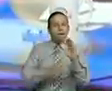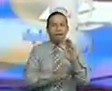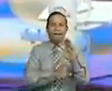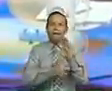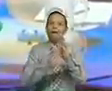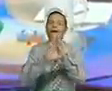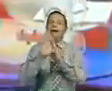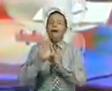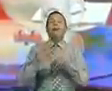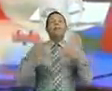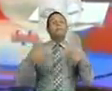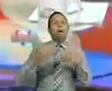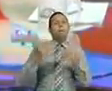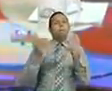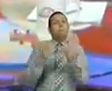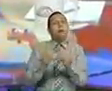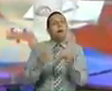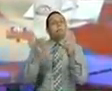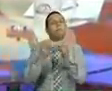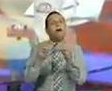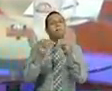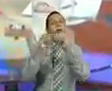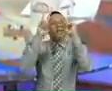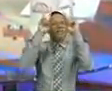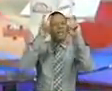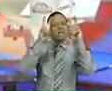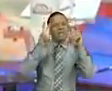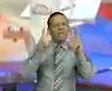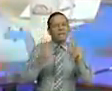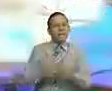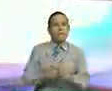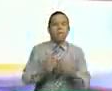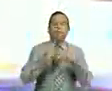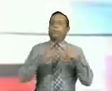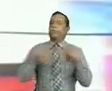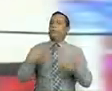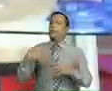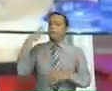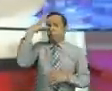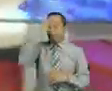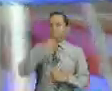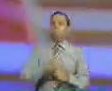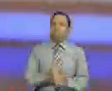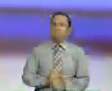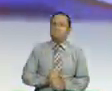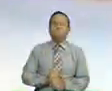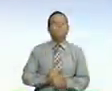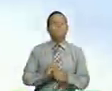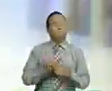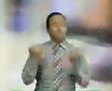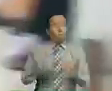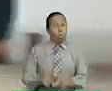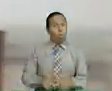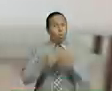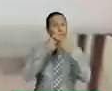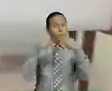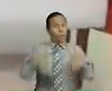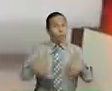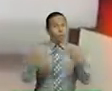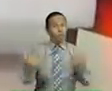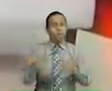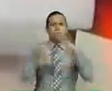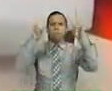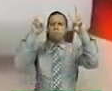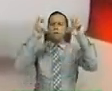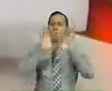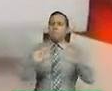ir presentándole los diferentes segmentos que tenemos pensados con muchísimo cariño. Durante el estreno se trataron temas interesantes y se